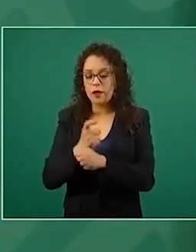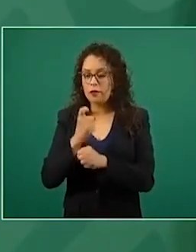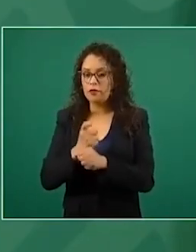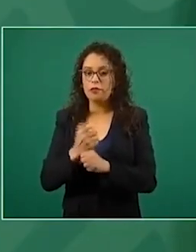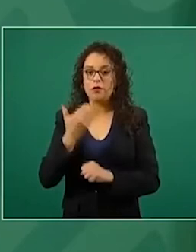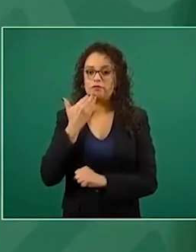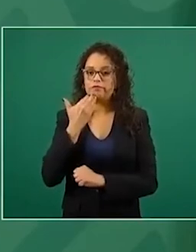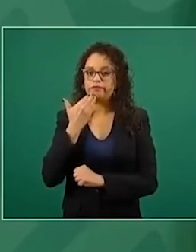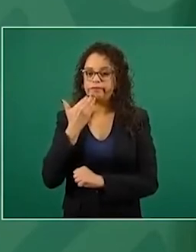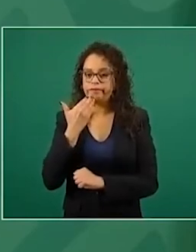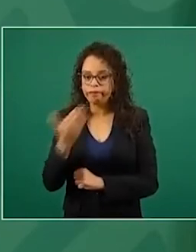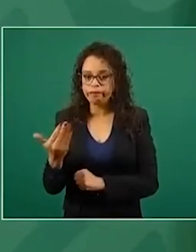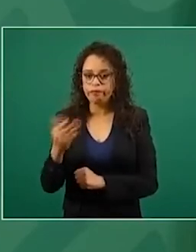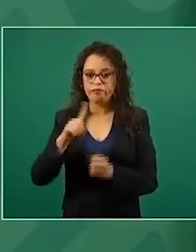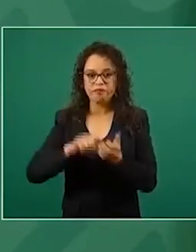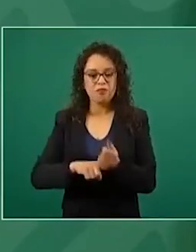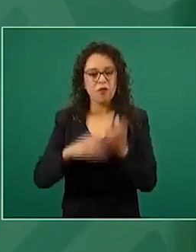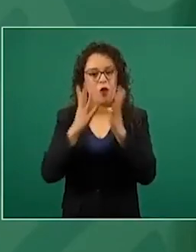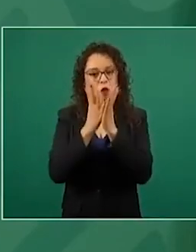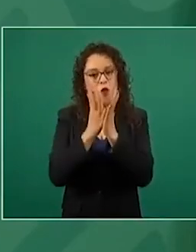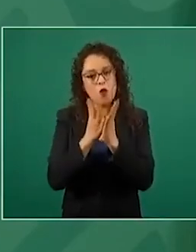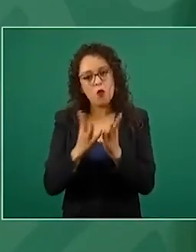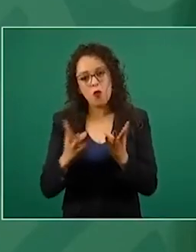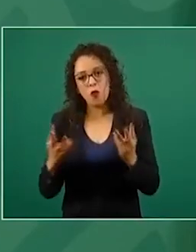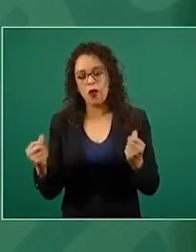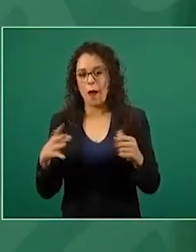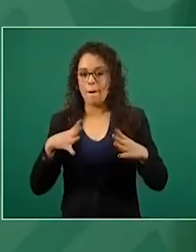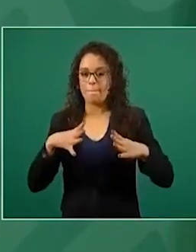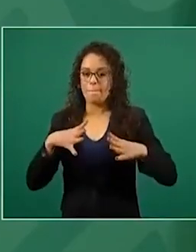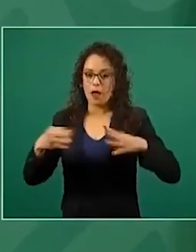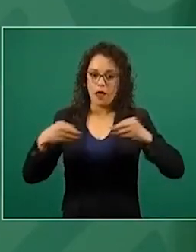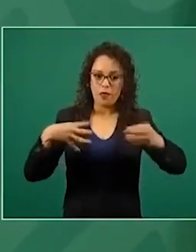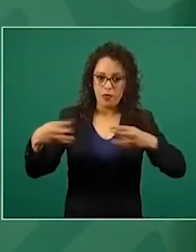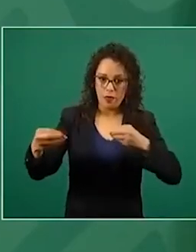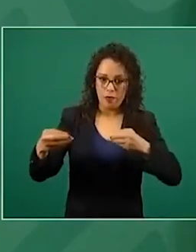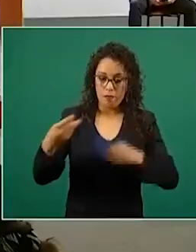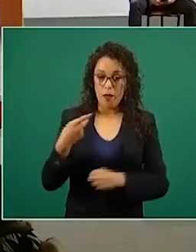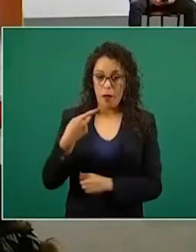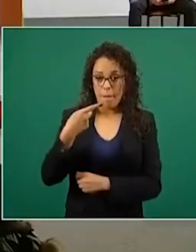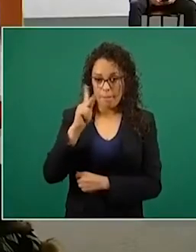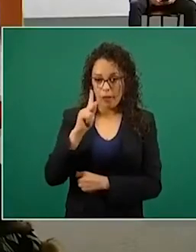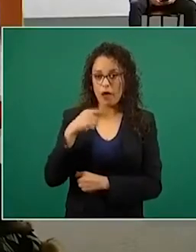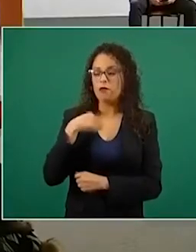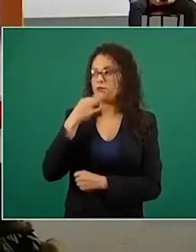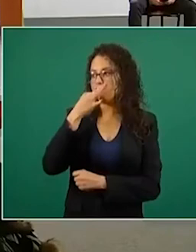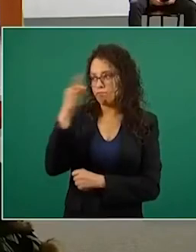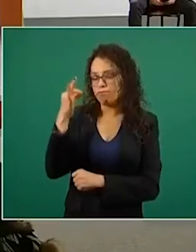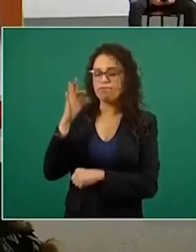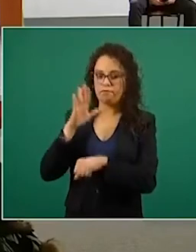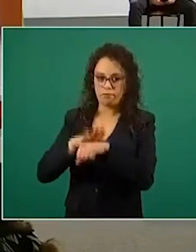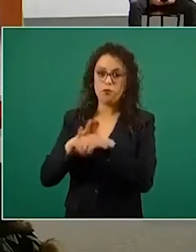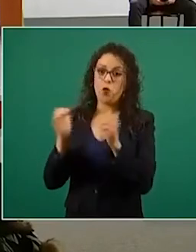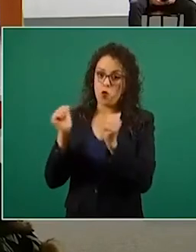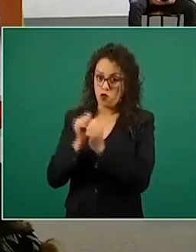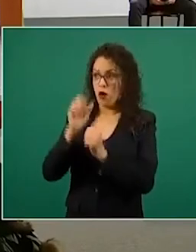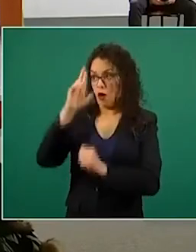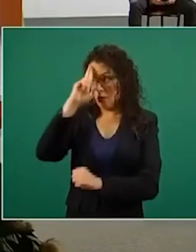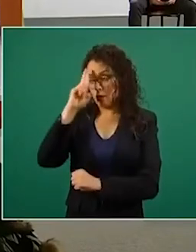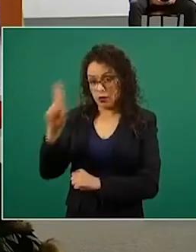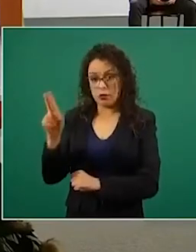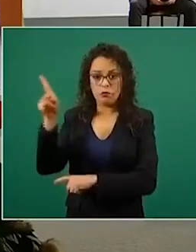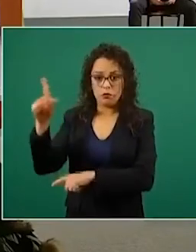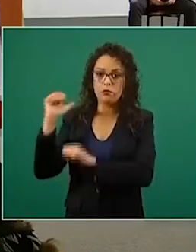lo de la pandemia, pero yo les hago un llamado respetuoso a que, sobre todo a las